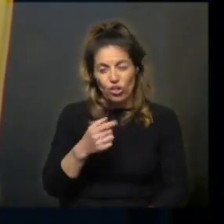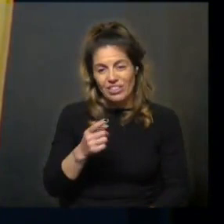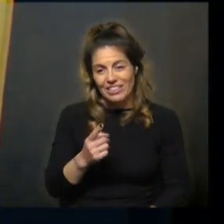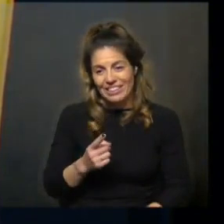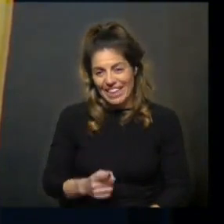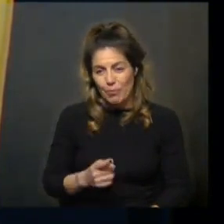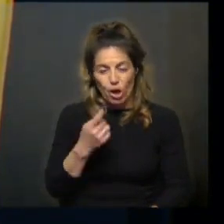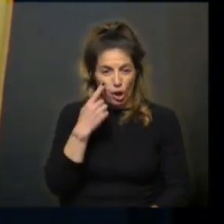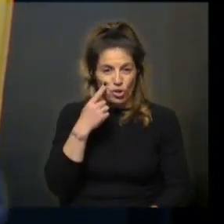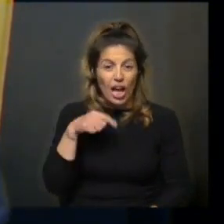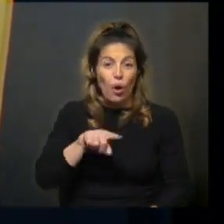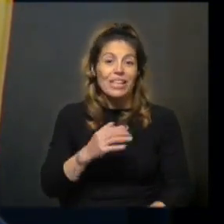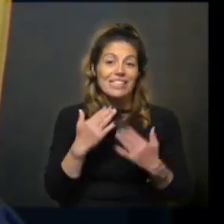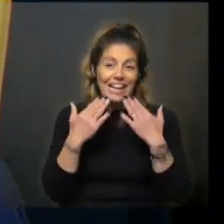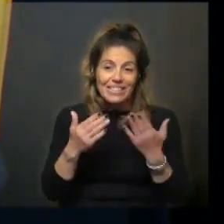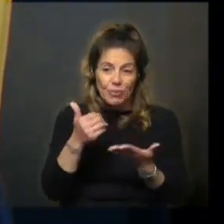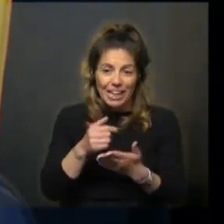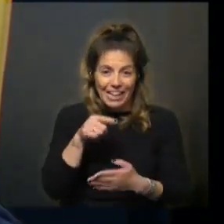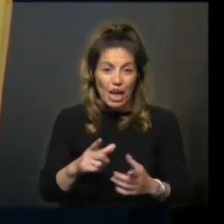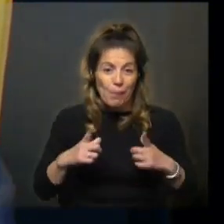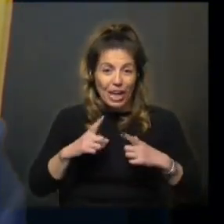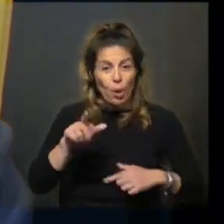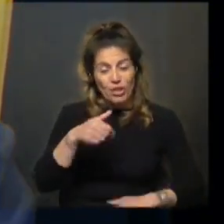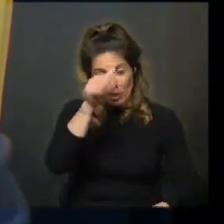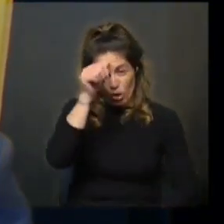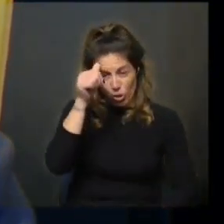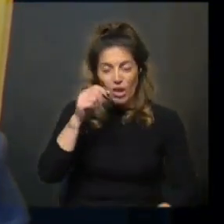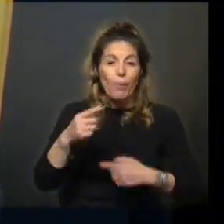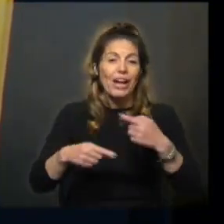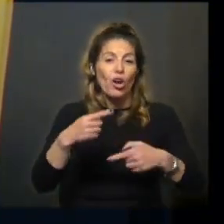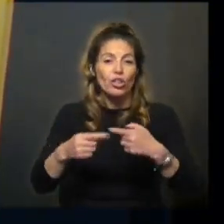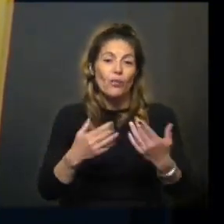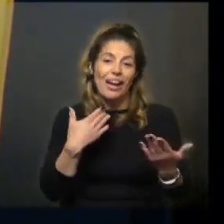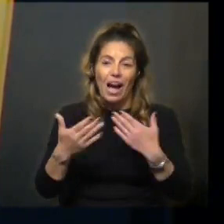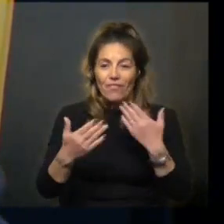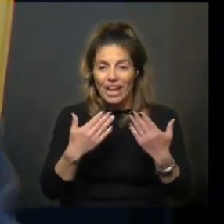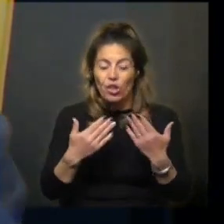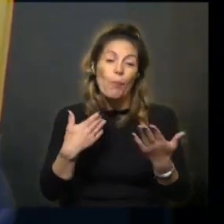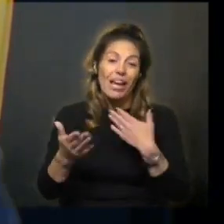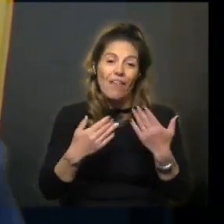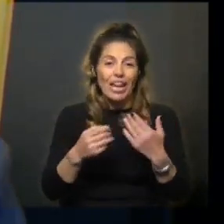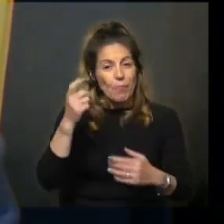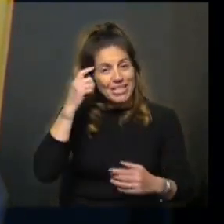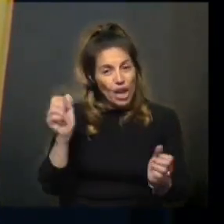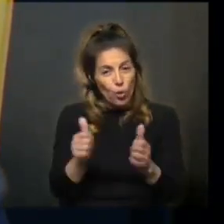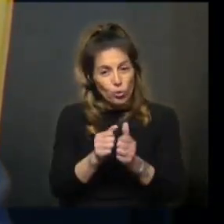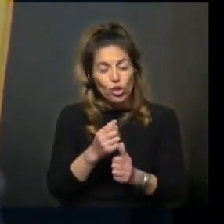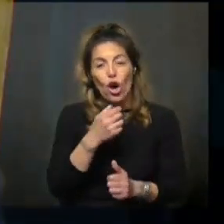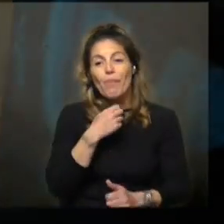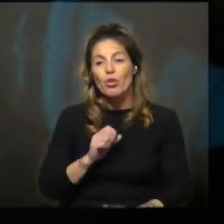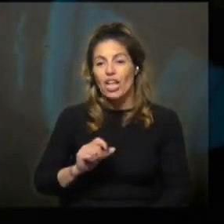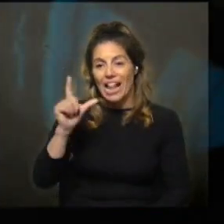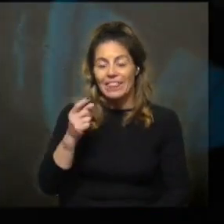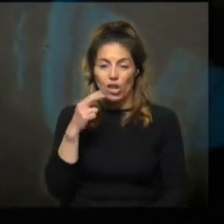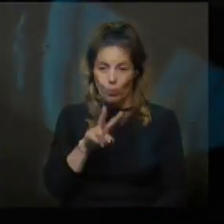y a ustedes agradecerles porque han estado allí y esperarlos el próximo domingo para seguir conversando porque conversar es pensar juntos en bosal hasta